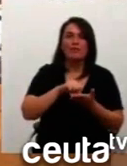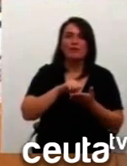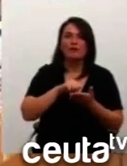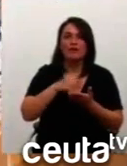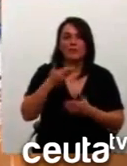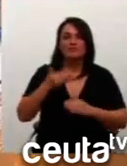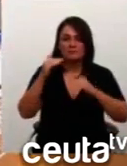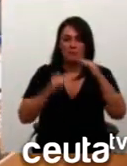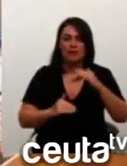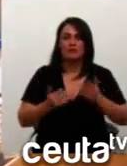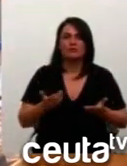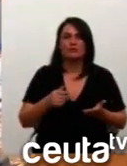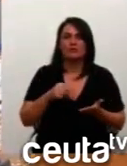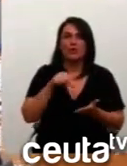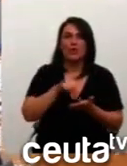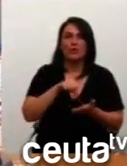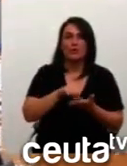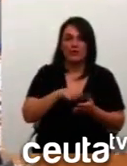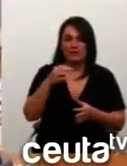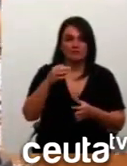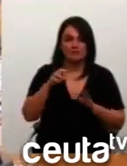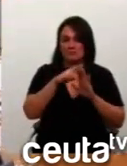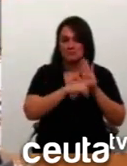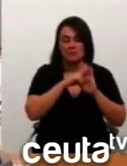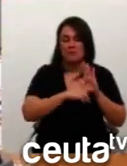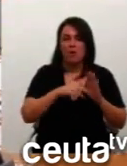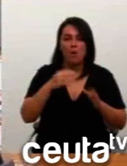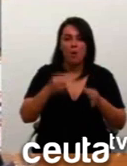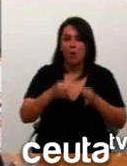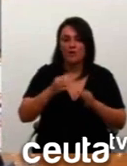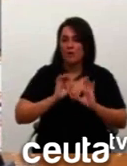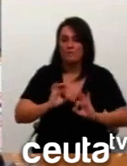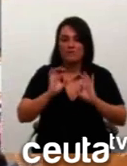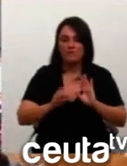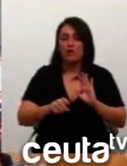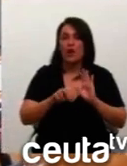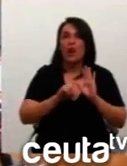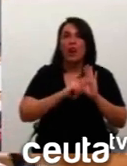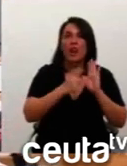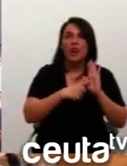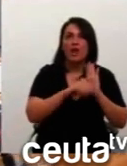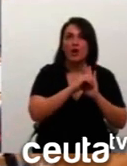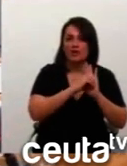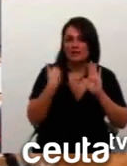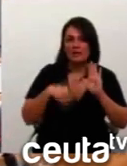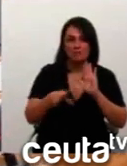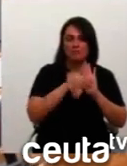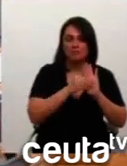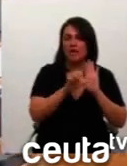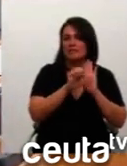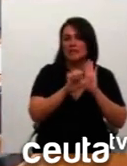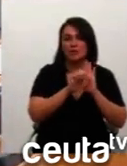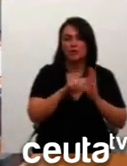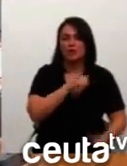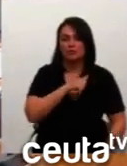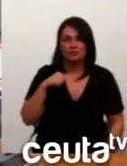como ciudad autónoma y con nuestro propio régimen jurídico específico establecido en una ley orgánica que es nuestro Estatuto de Autonomía? ¿Por